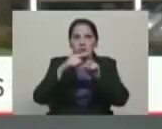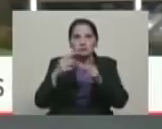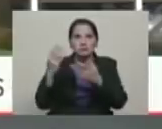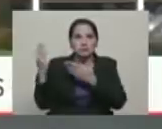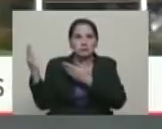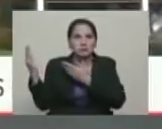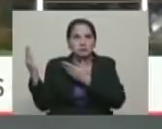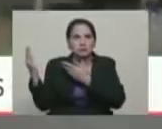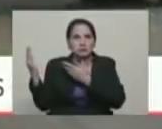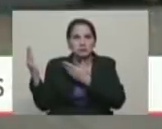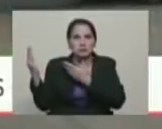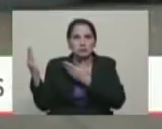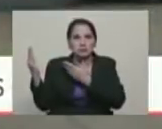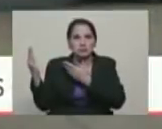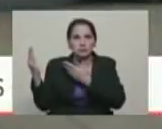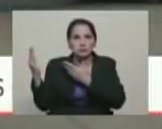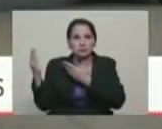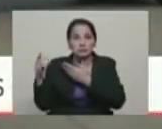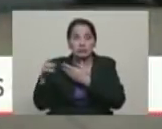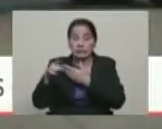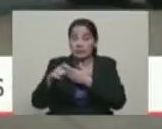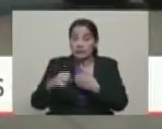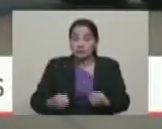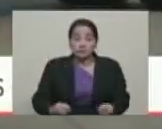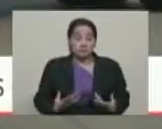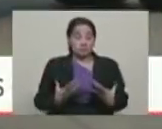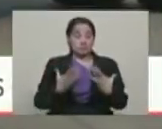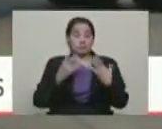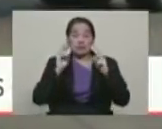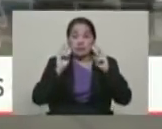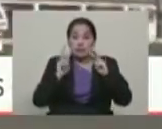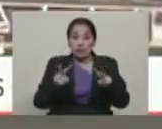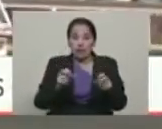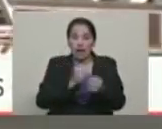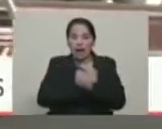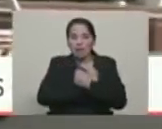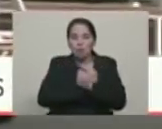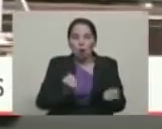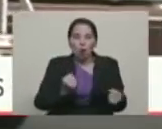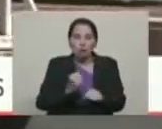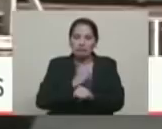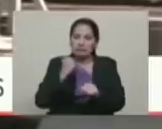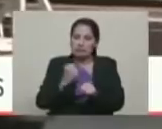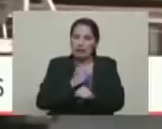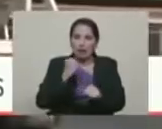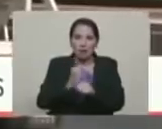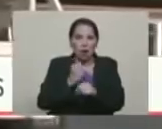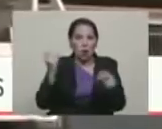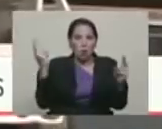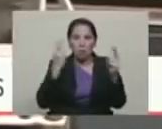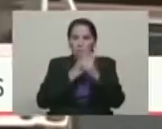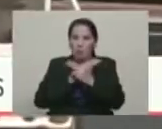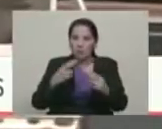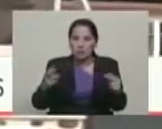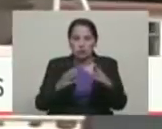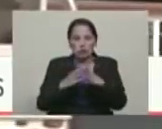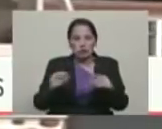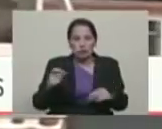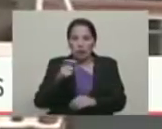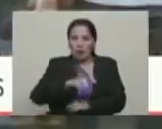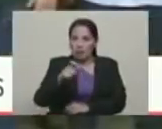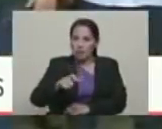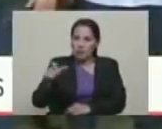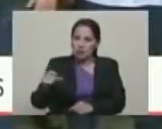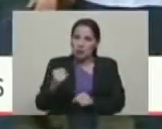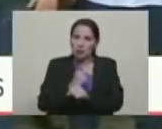Aquí lo que se respira es amor, es lealtad, es compromiso de la clase obrera y de la clase